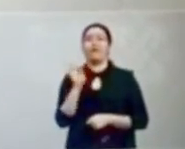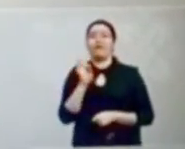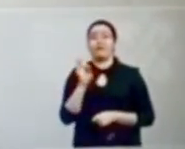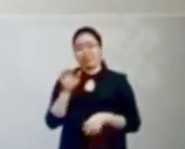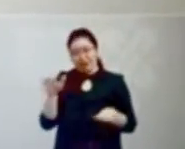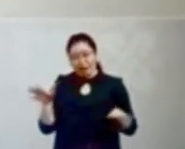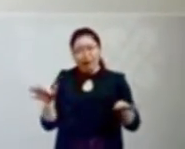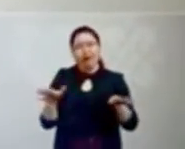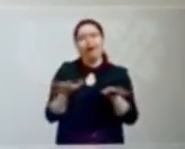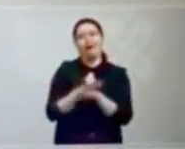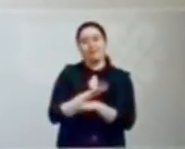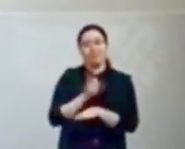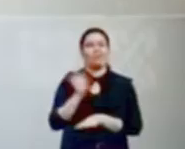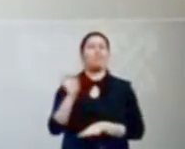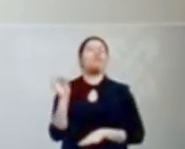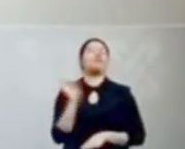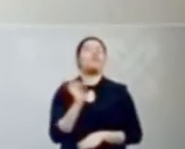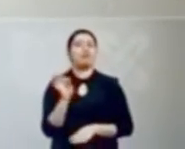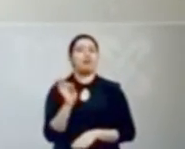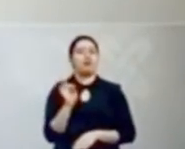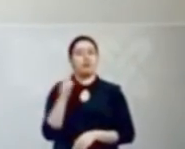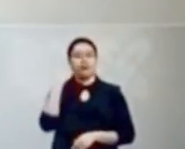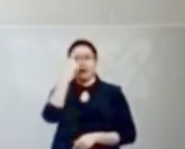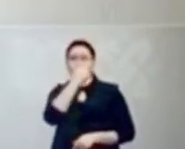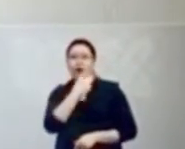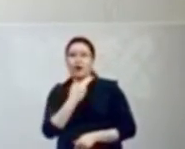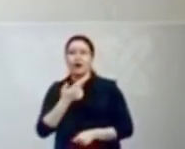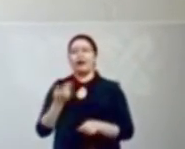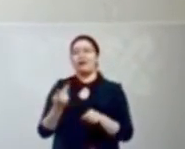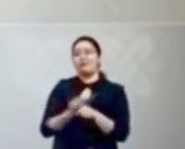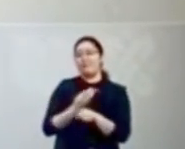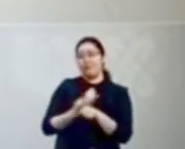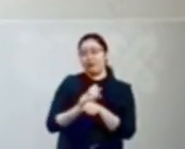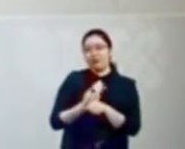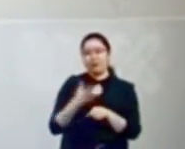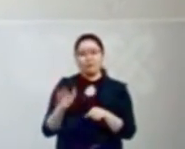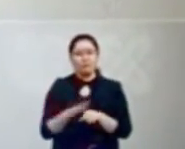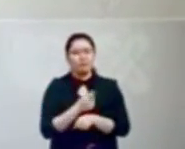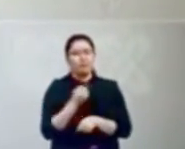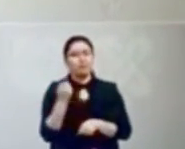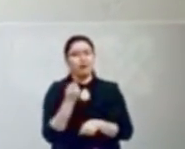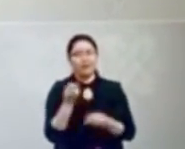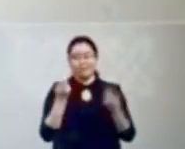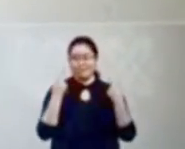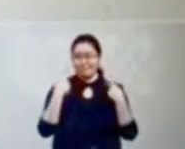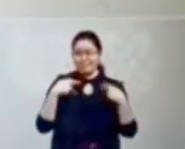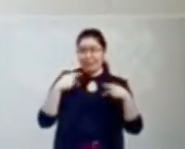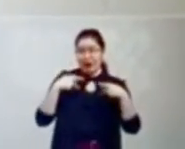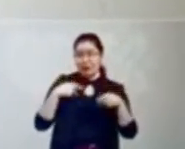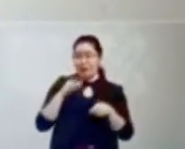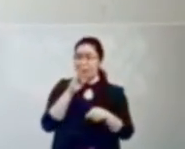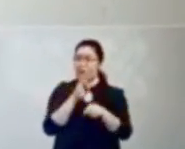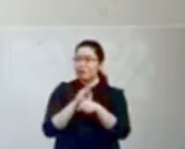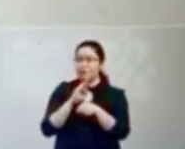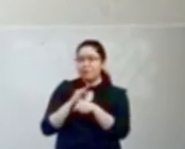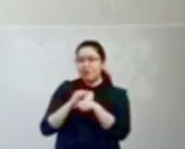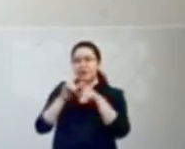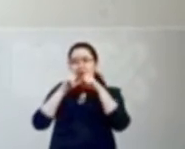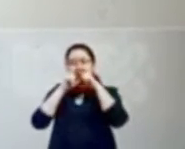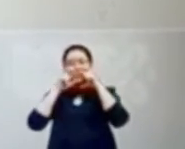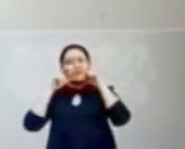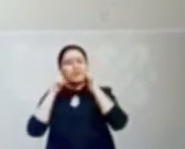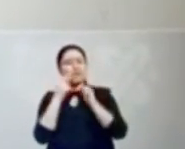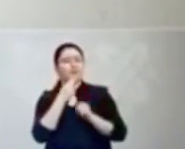meseta, vamos a ver el comportamiento. Esto es gracias pues a las medidas de protección que sigue la mayor parte de la ciudadanía, el uso de